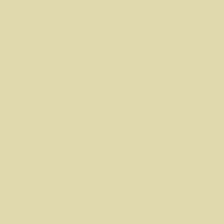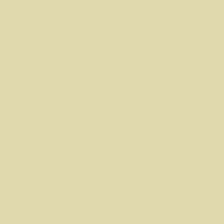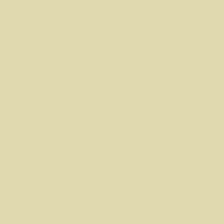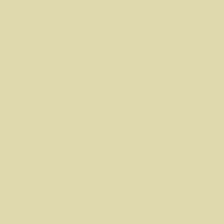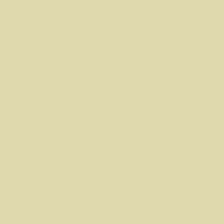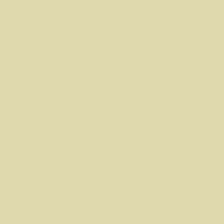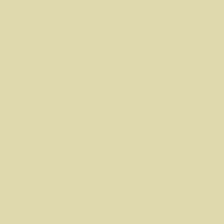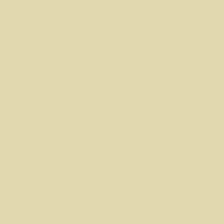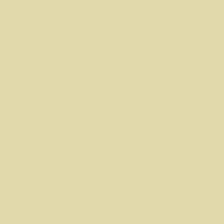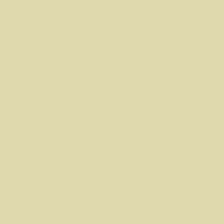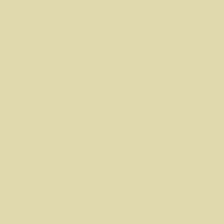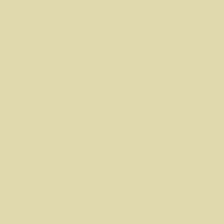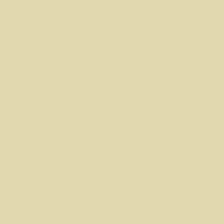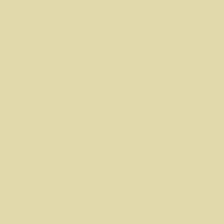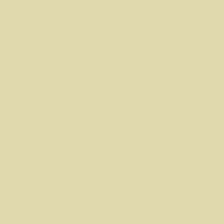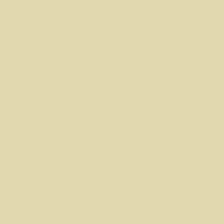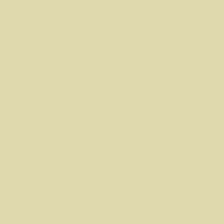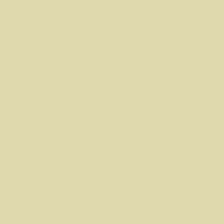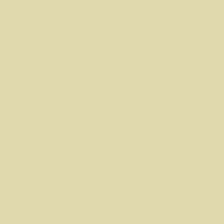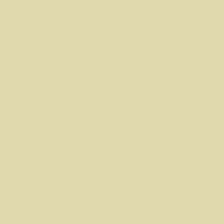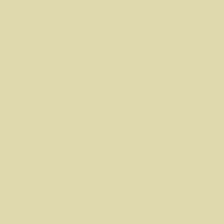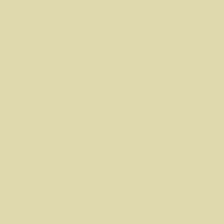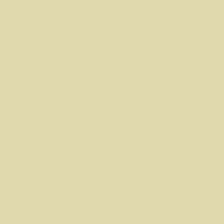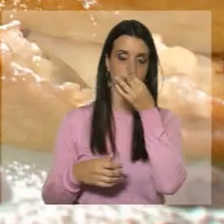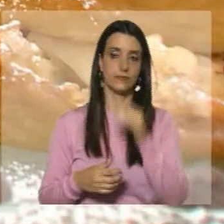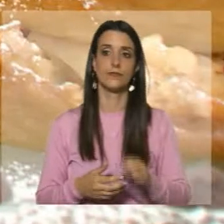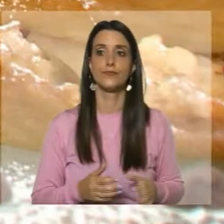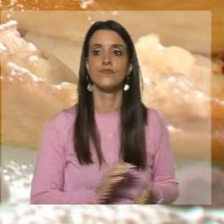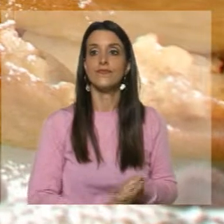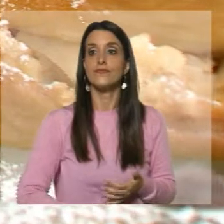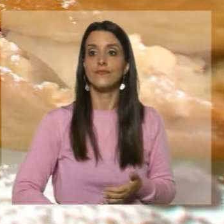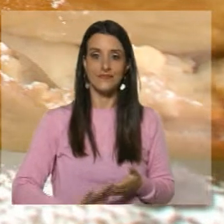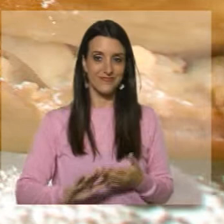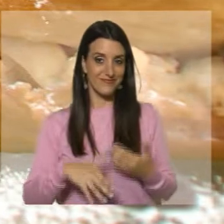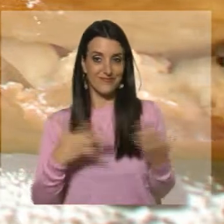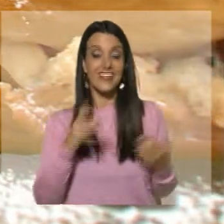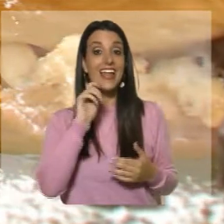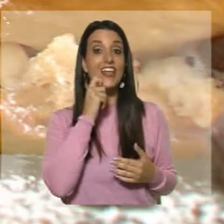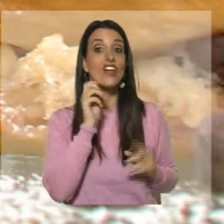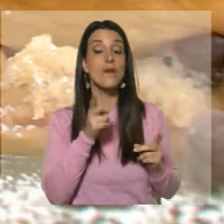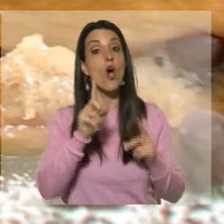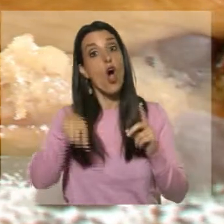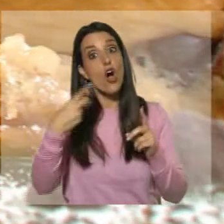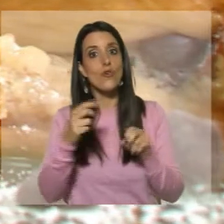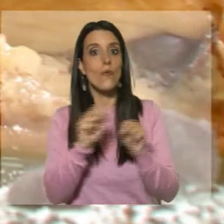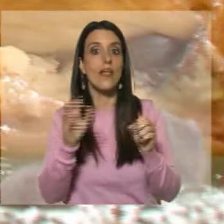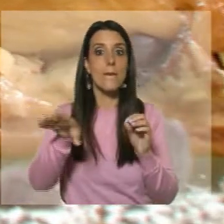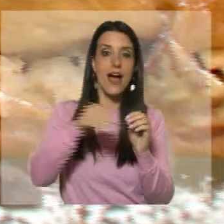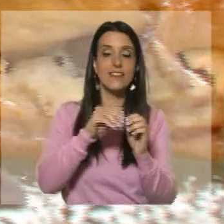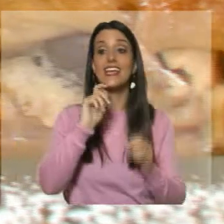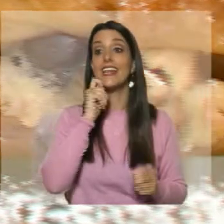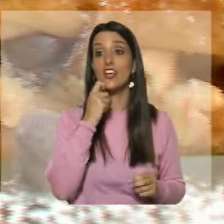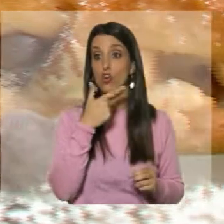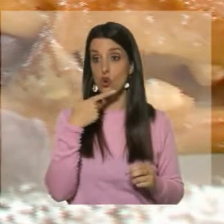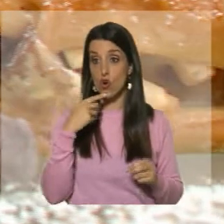este baño que hacemos muchas veces de azúcar impalpable y jugo de limón, que en este caso no lo hicimos porque quedó precioso. Queda así. Bien también, pero luego claro. También lo podemos sumar y queda rico entonces,